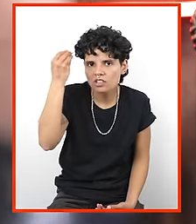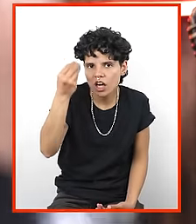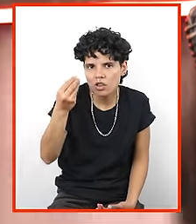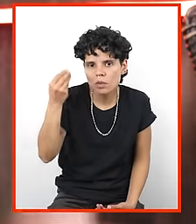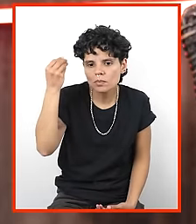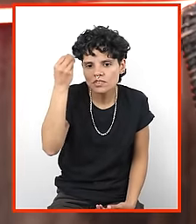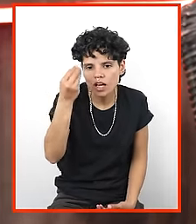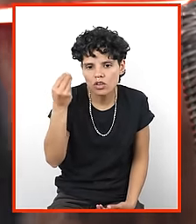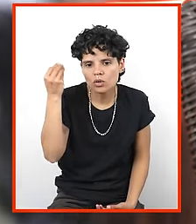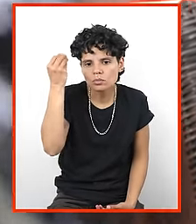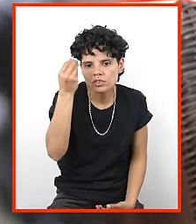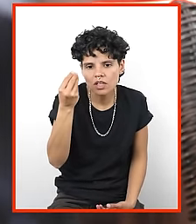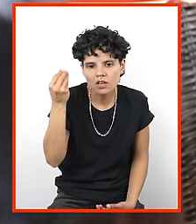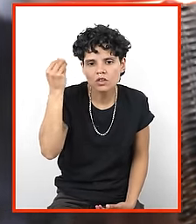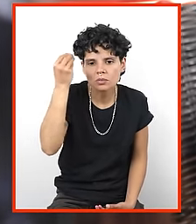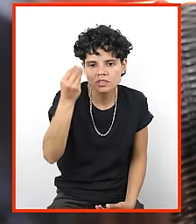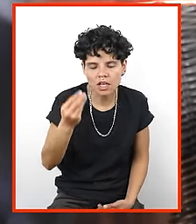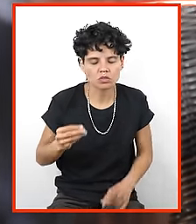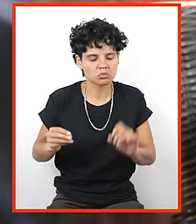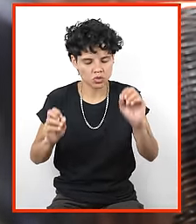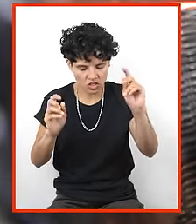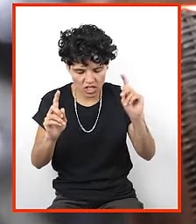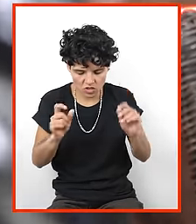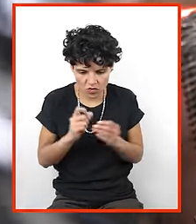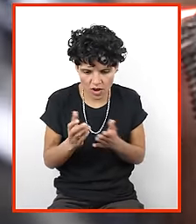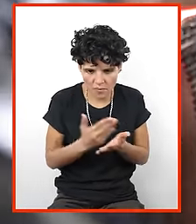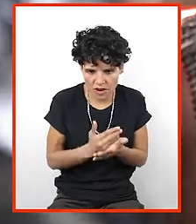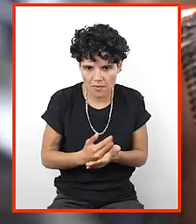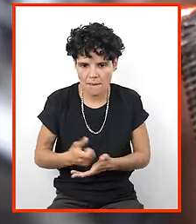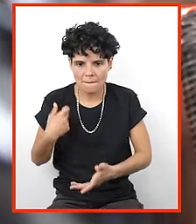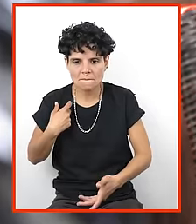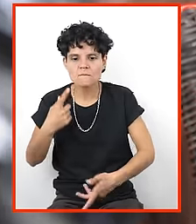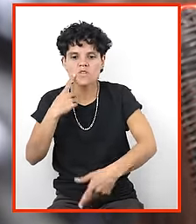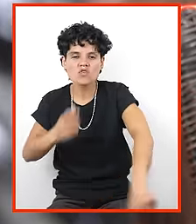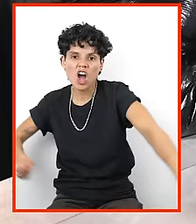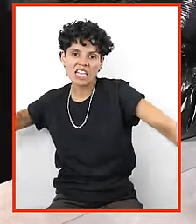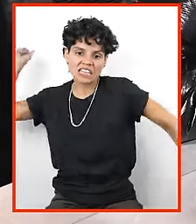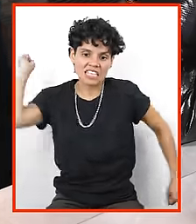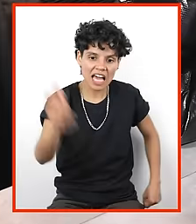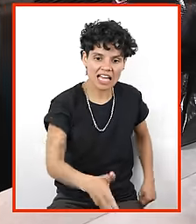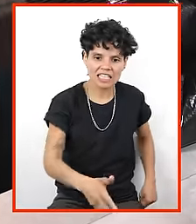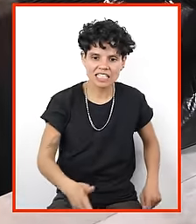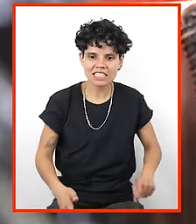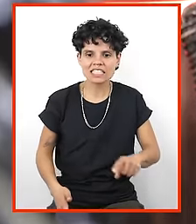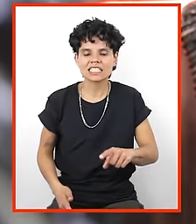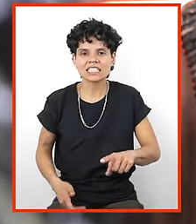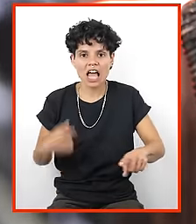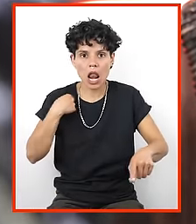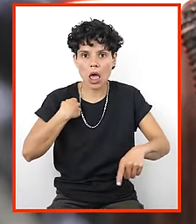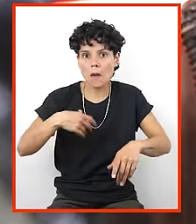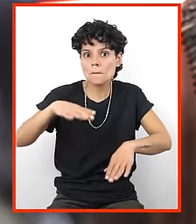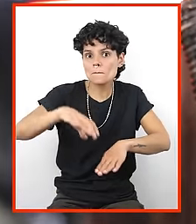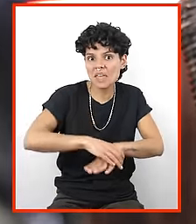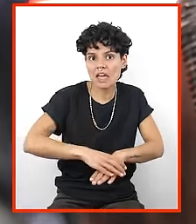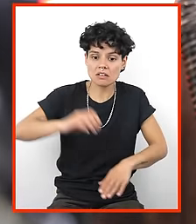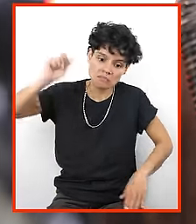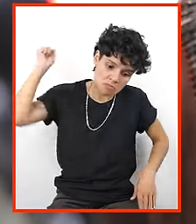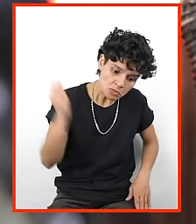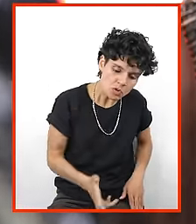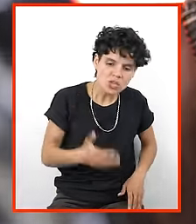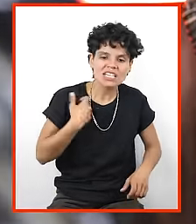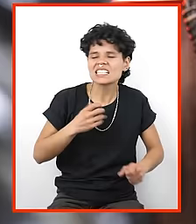rato, todo el rato. Hasta yo dije, ya, si es que tengo el plan perfecto. Tiro el hacha con toda mi fuerza, se la tiro en el pie y salgo corriendo donde los